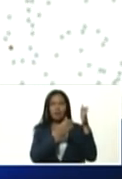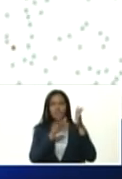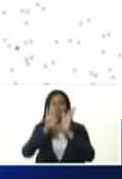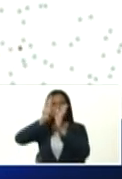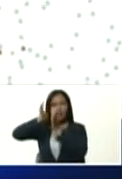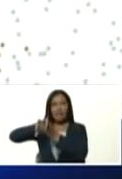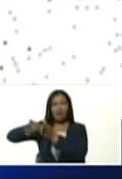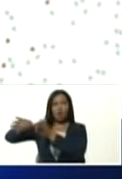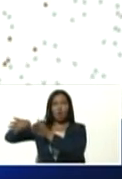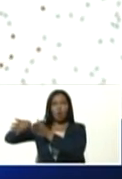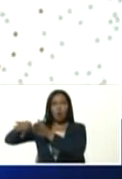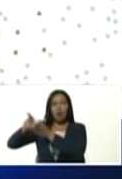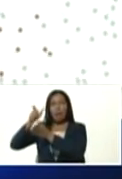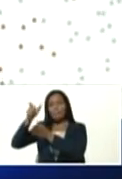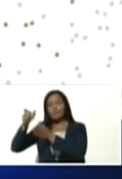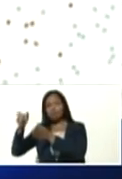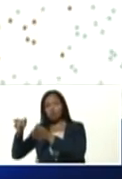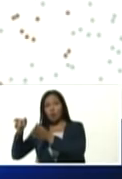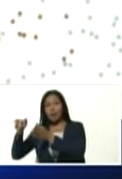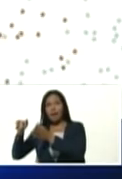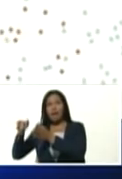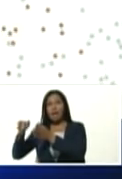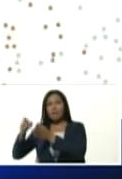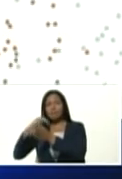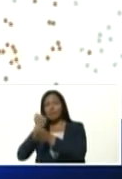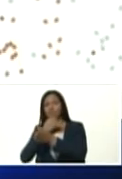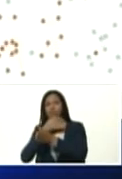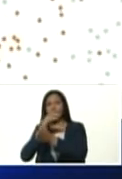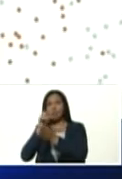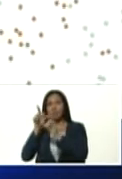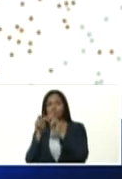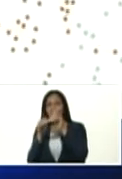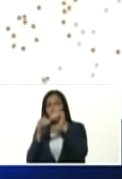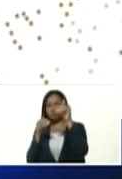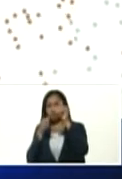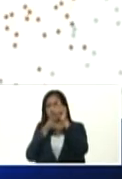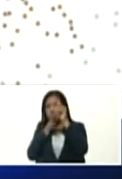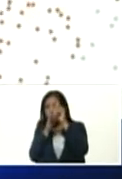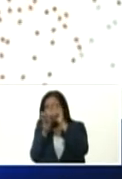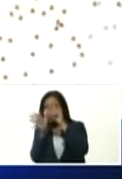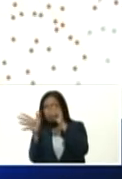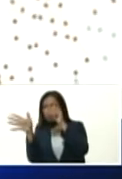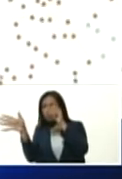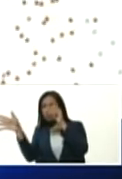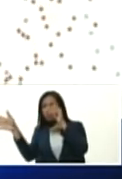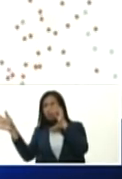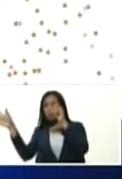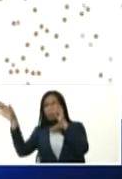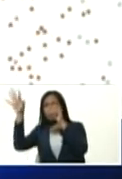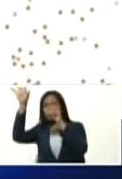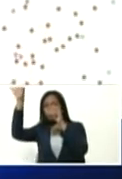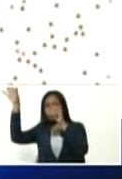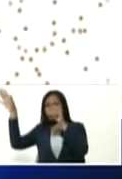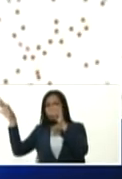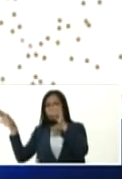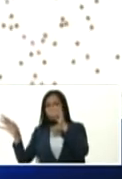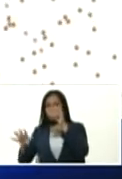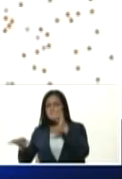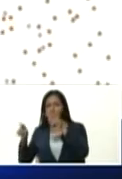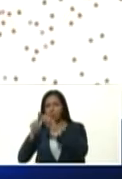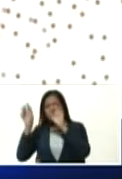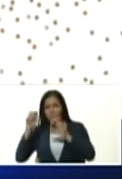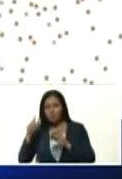familiares y luego se abre un puente y empieza a correr el coronavirus